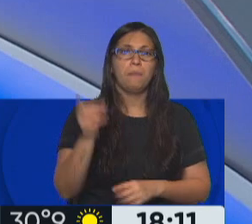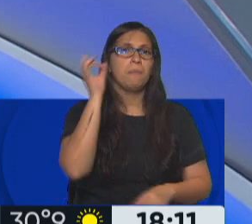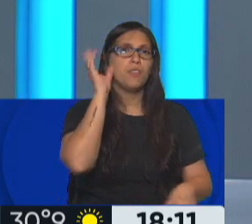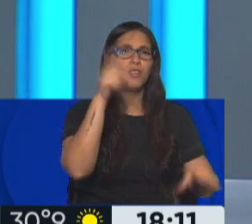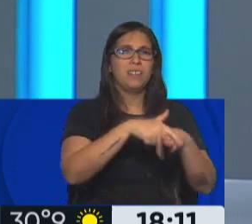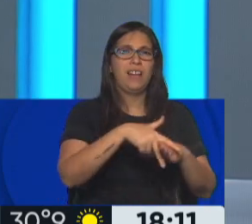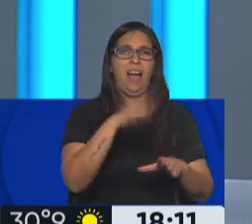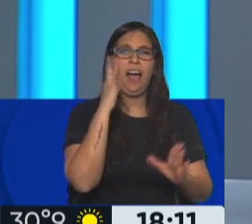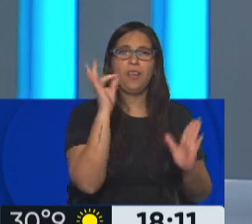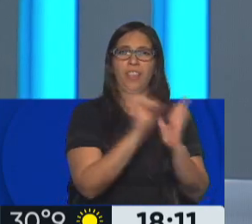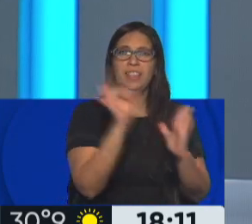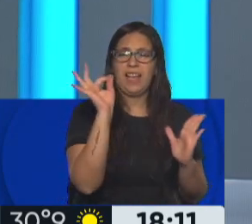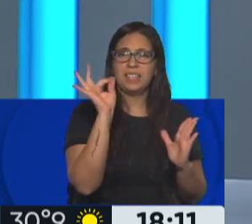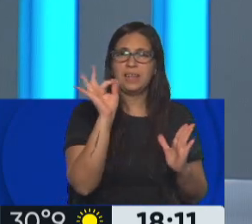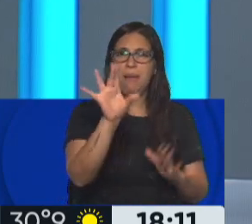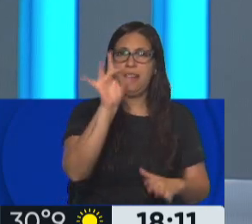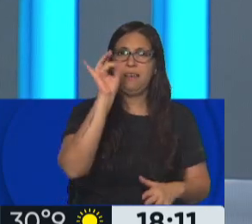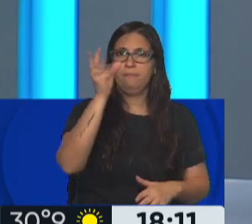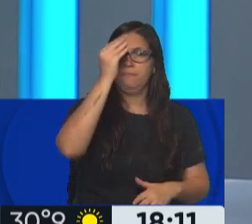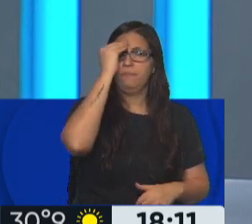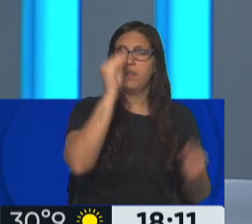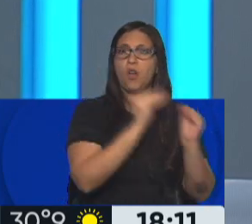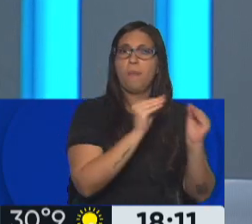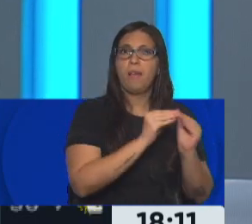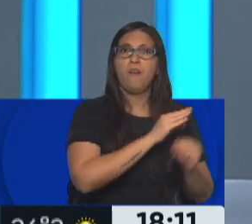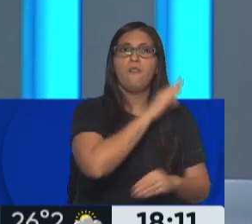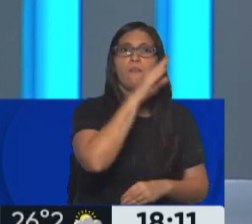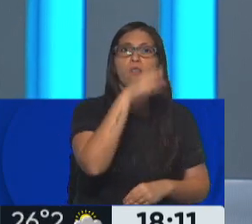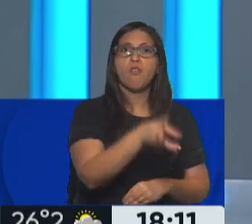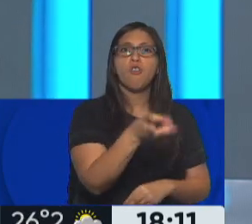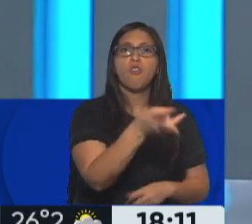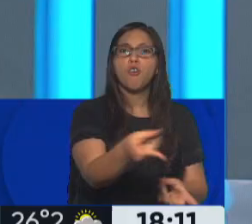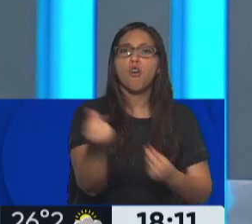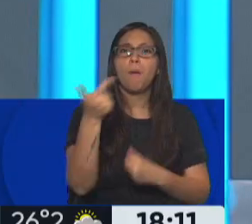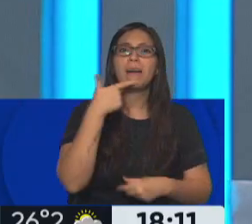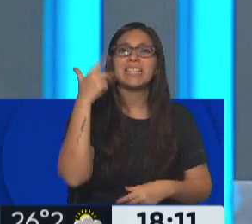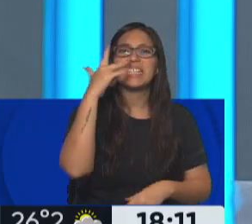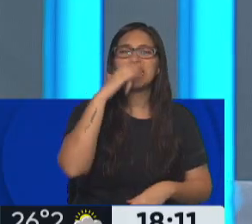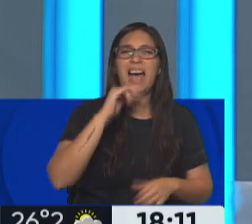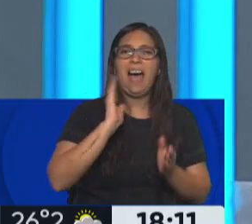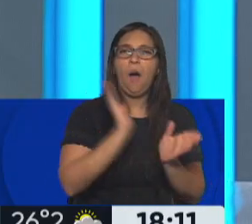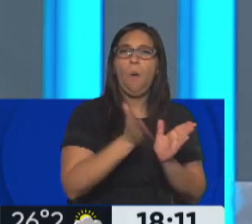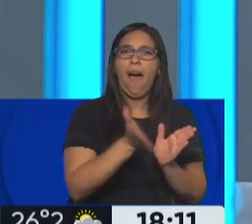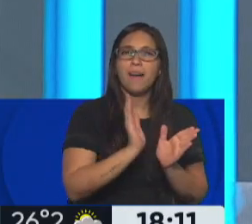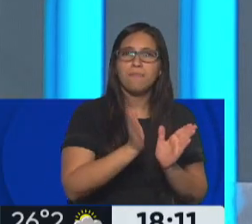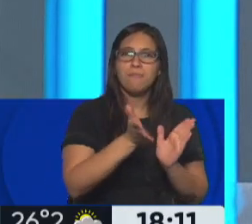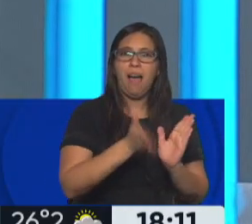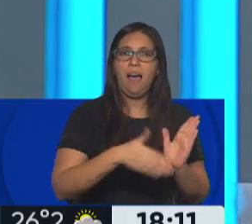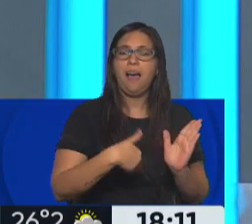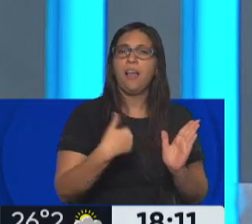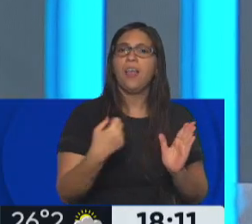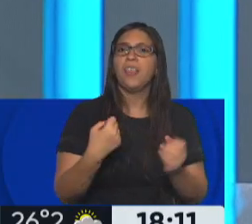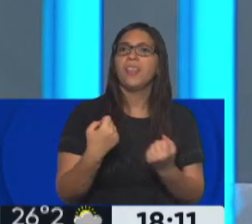un mini dato ecológico Claro. para que tengamos una noción. Me contaba un amigo que fue a comprar shawarma acá, donde el dueño es sirio y les daba el 2x1 para